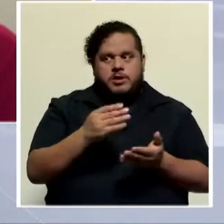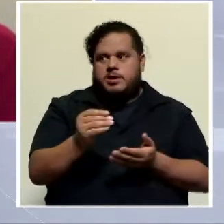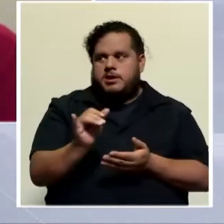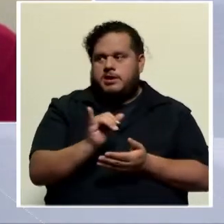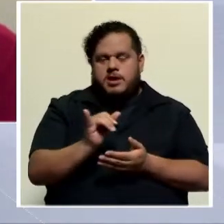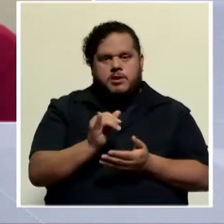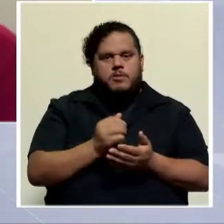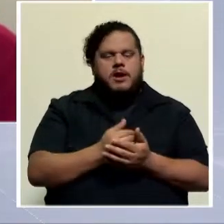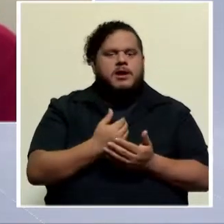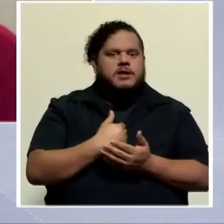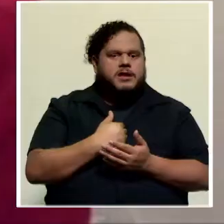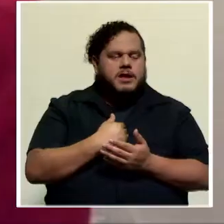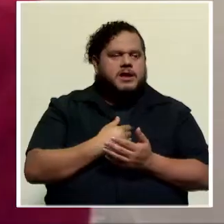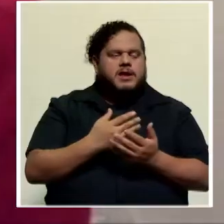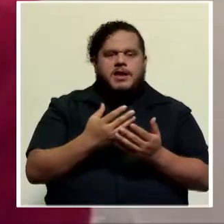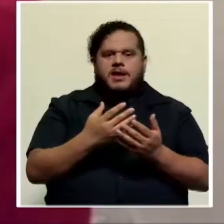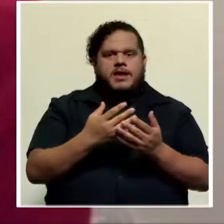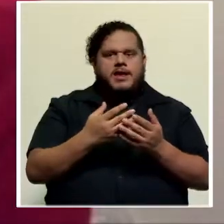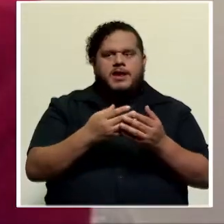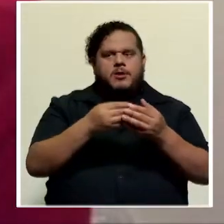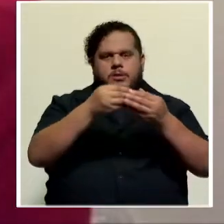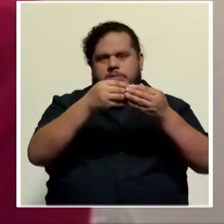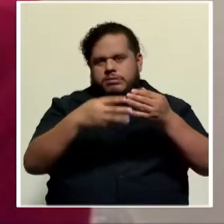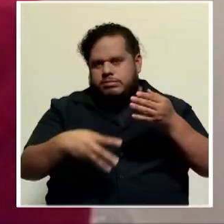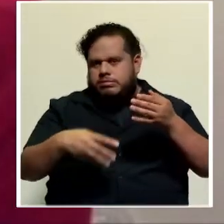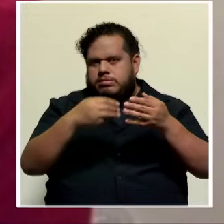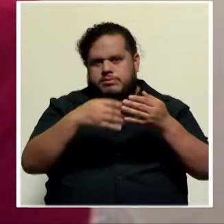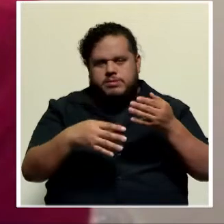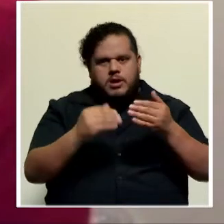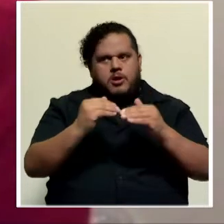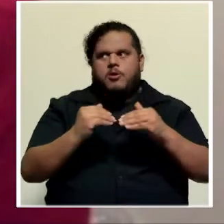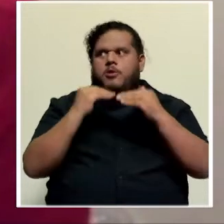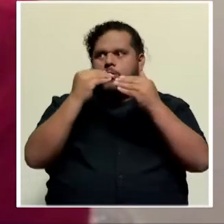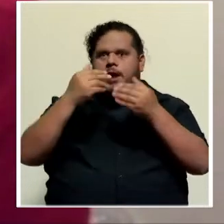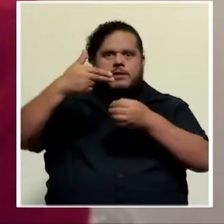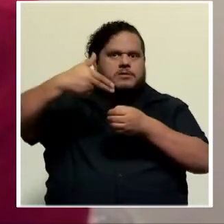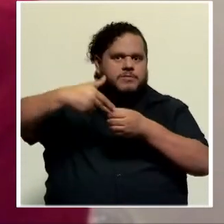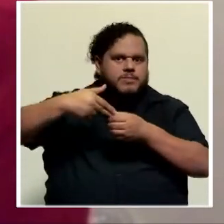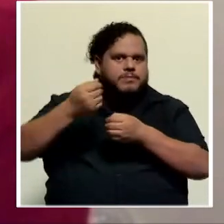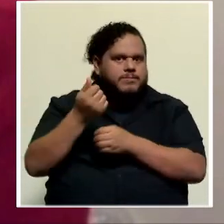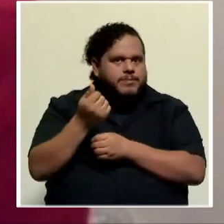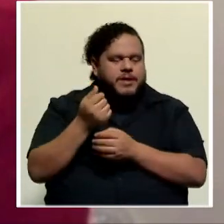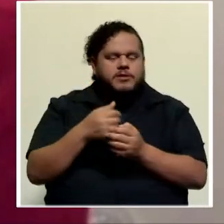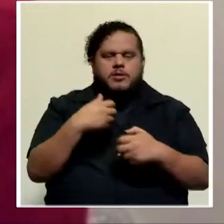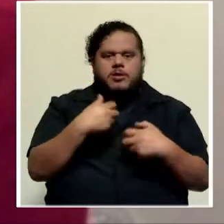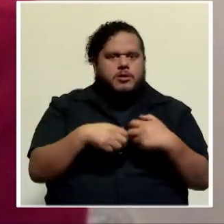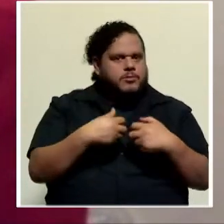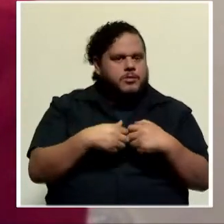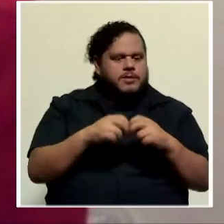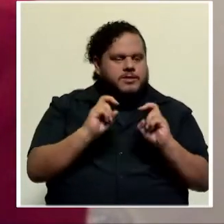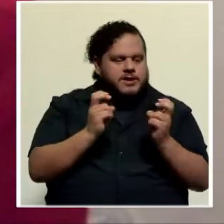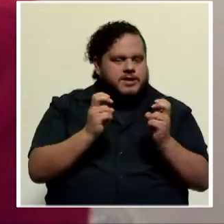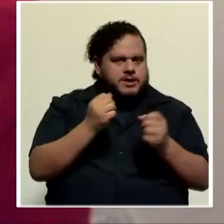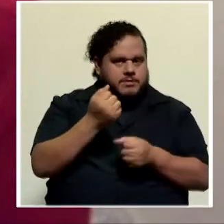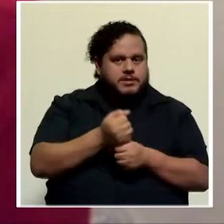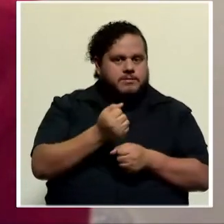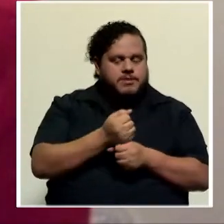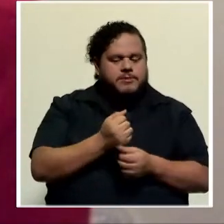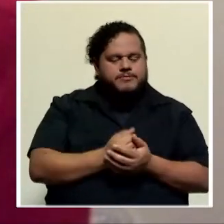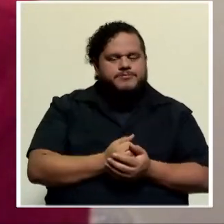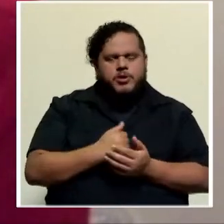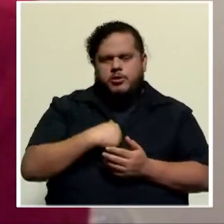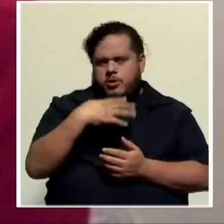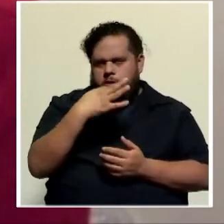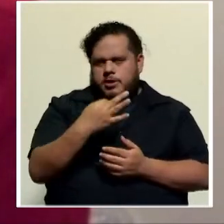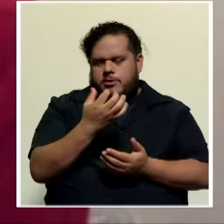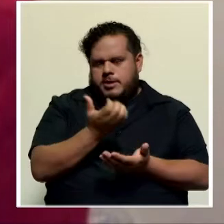también lidian con derrames, con altos precios de combustible, con problemas en el tema de empleo. Creo que la